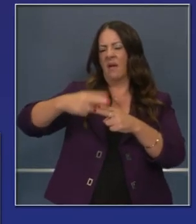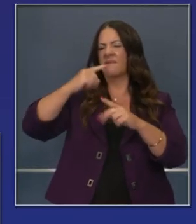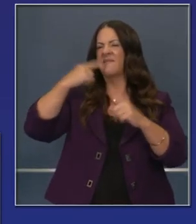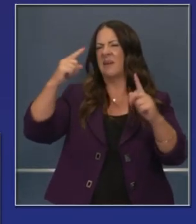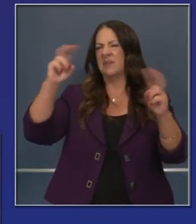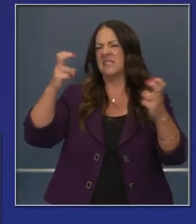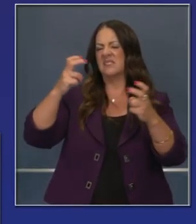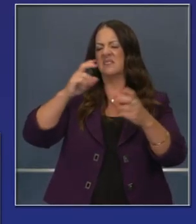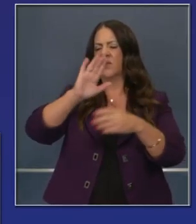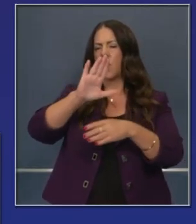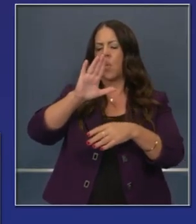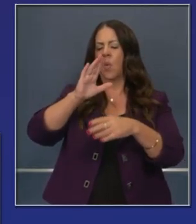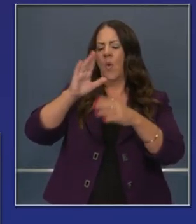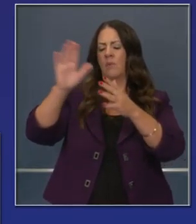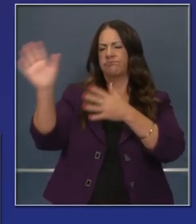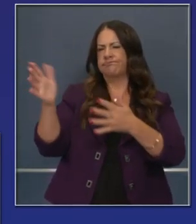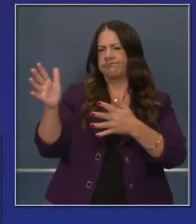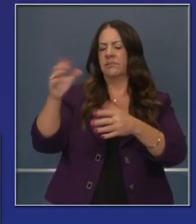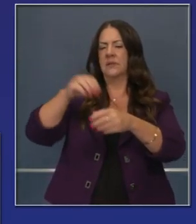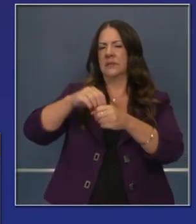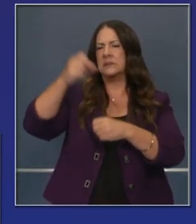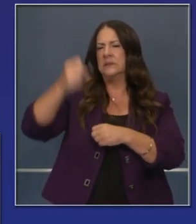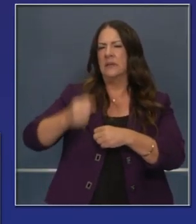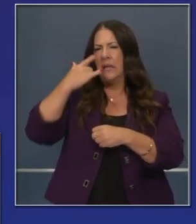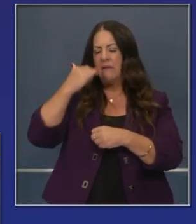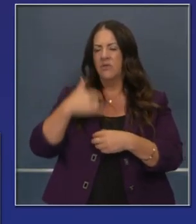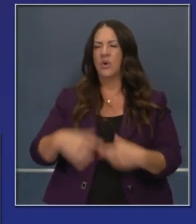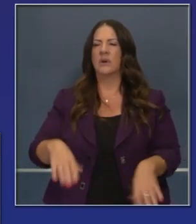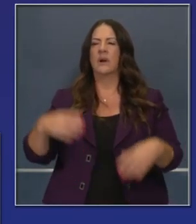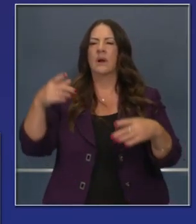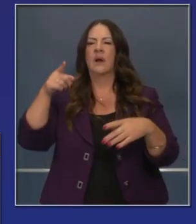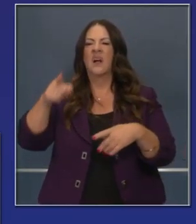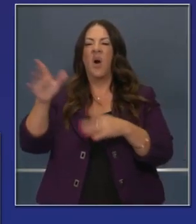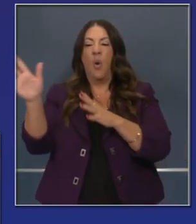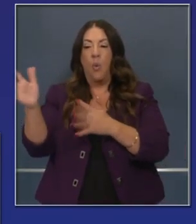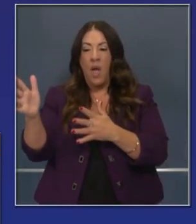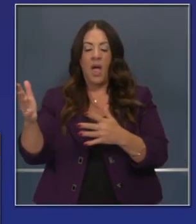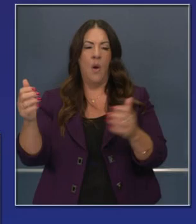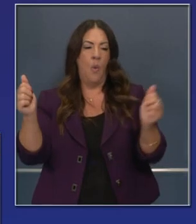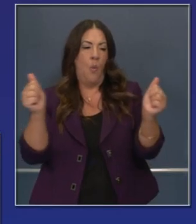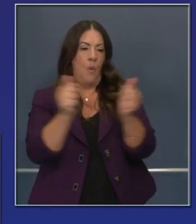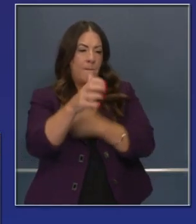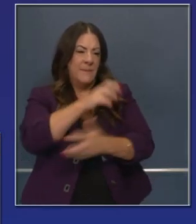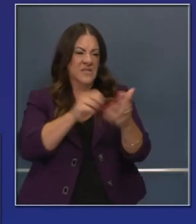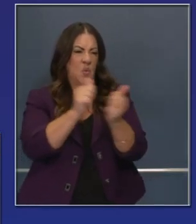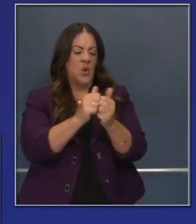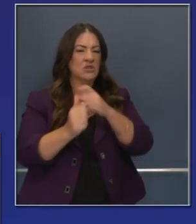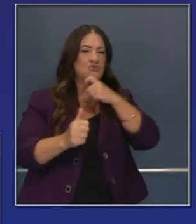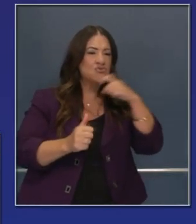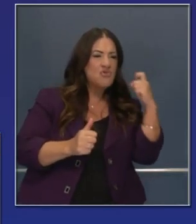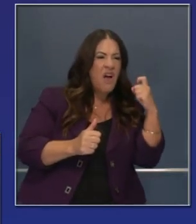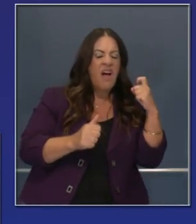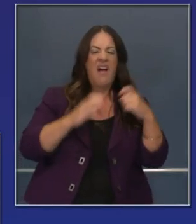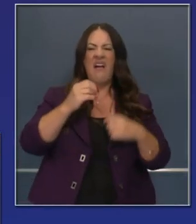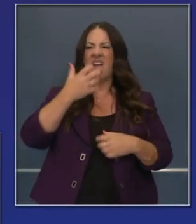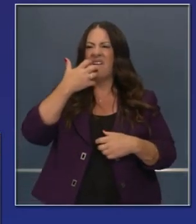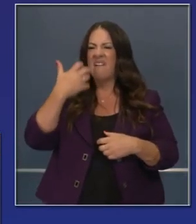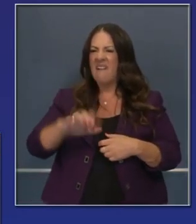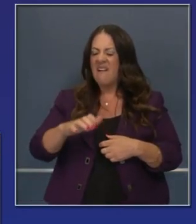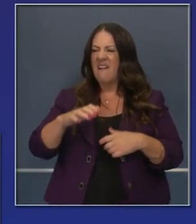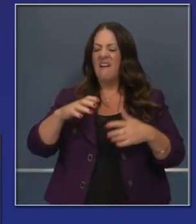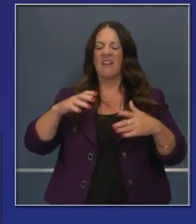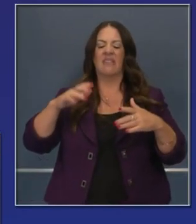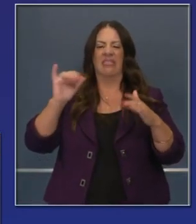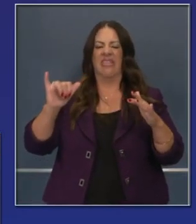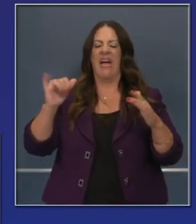pronosticando que tendremos esos vientos, combinado el seco con el calor y el viento. Y